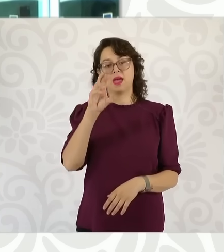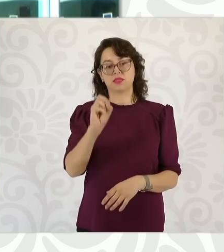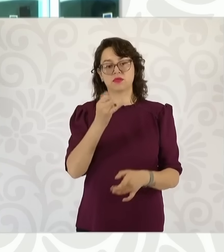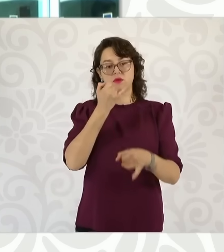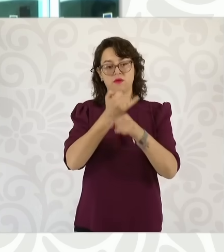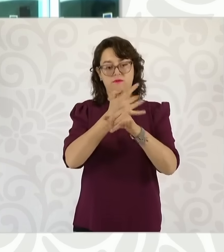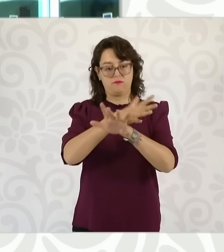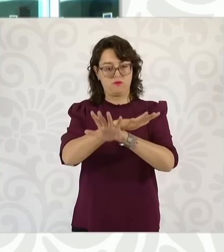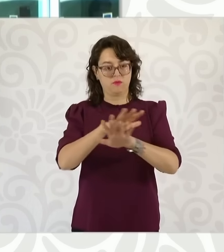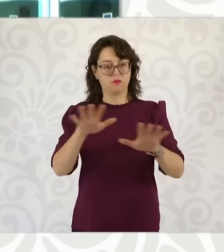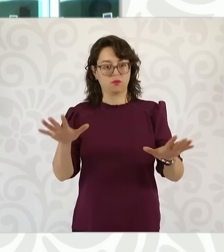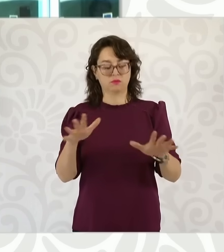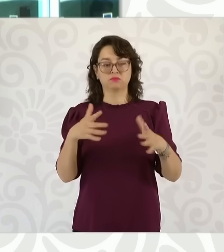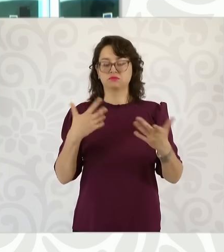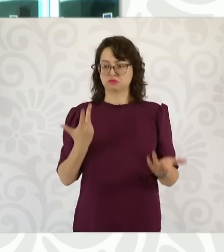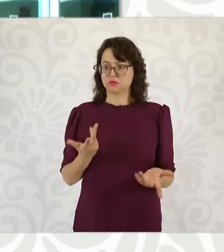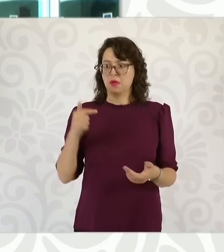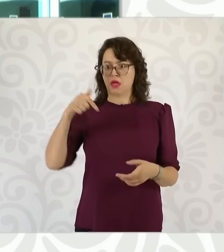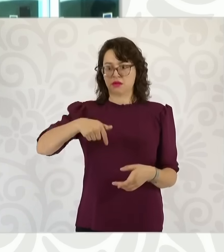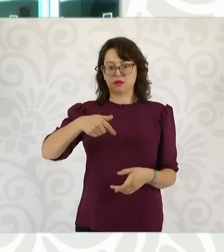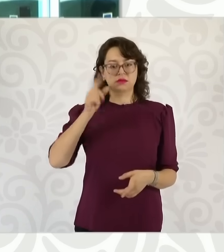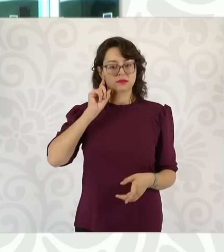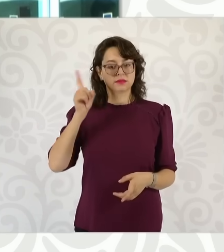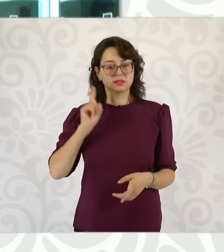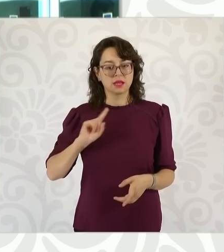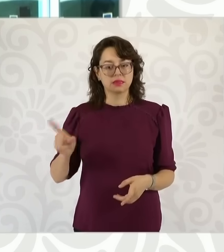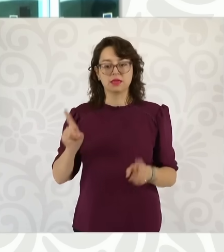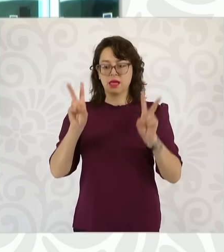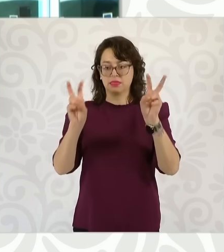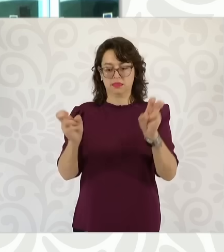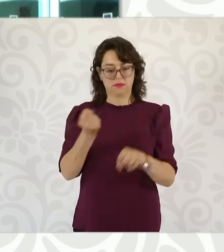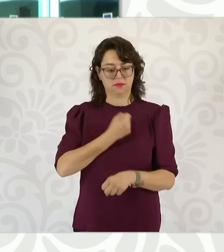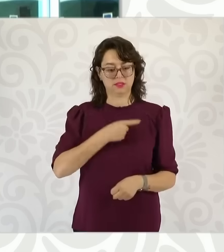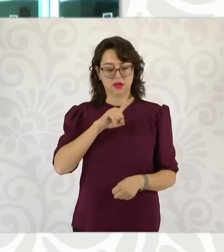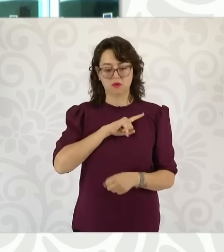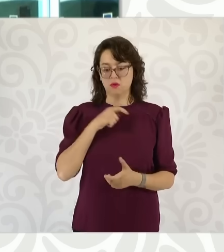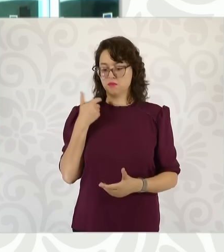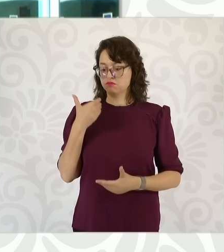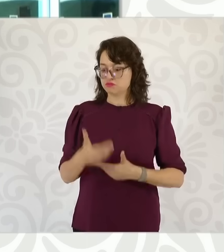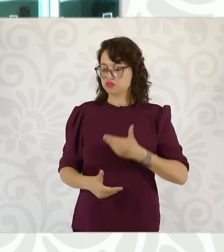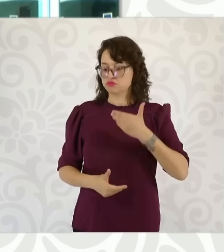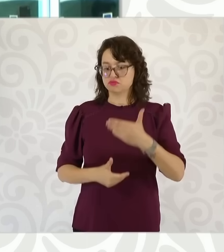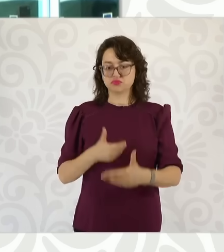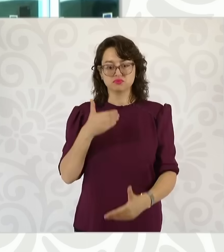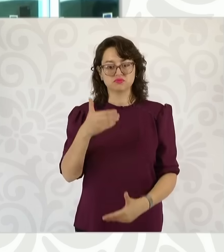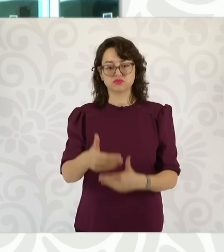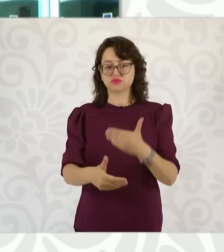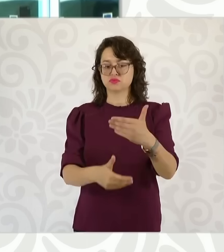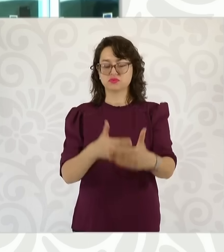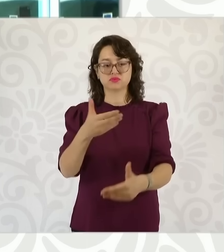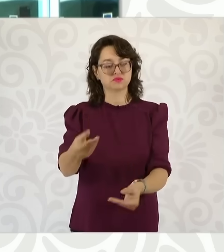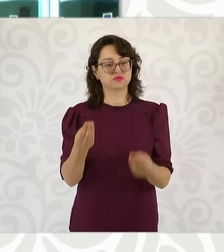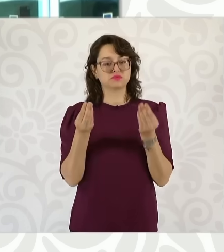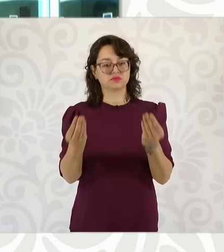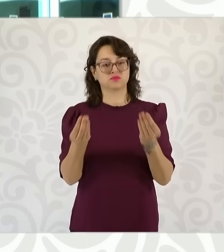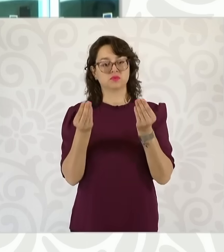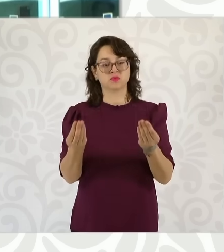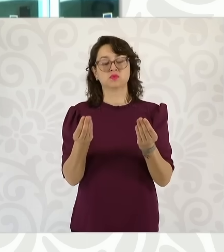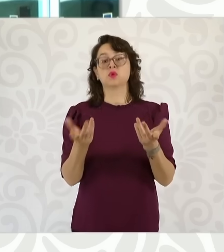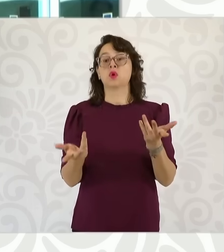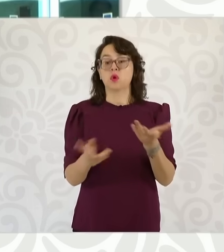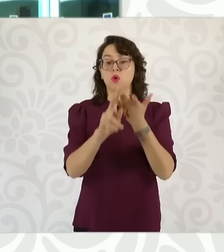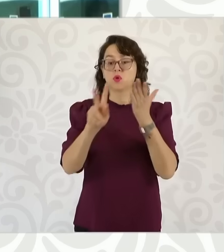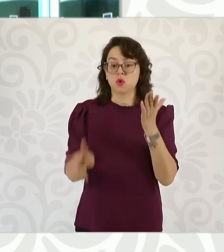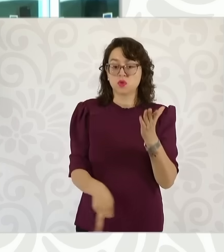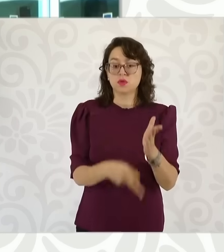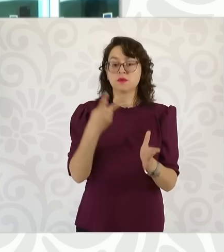hemos avanzado mucho en materia de salud. Queremos nuevamente agradecerle porque acá también se